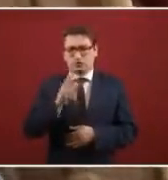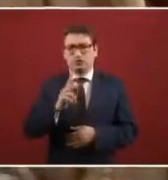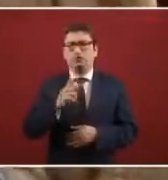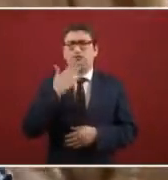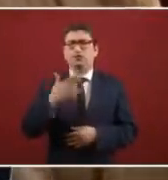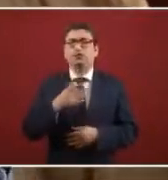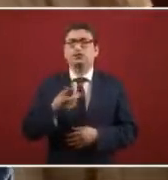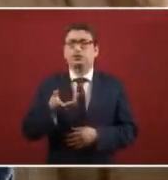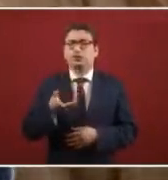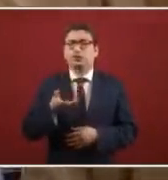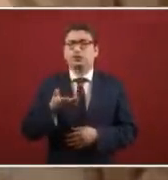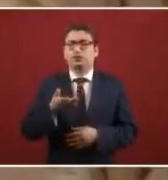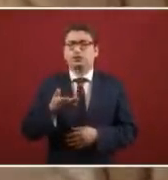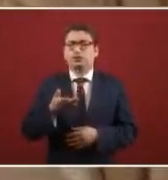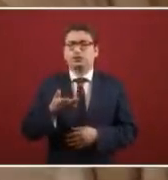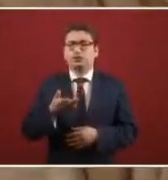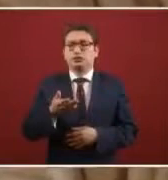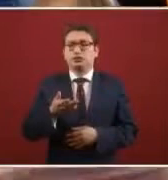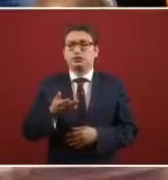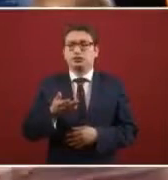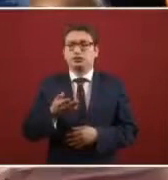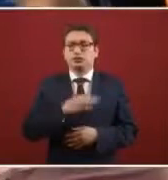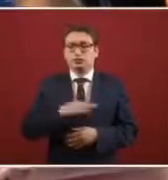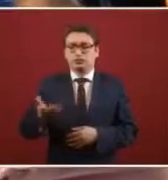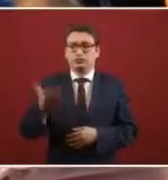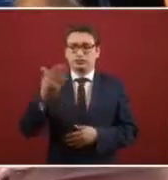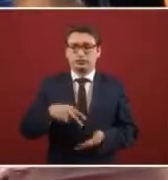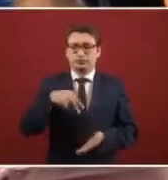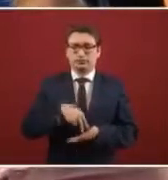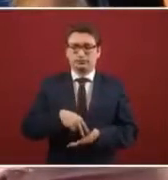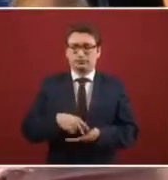pudiera detallar. Can you detail for us?